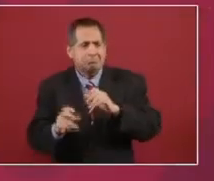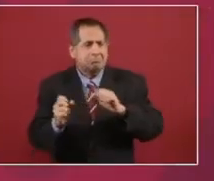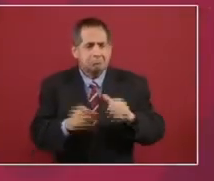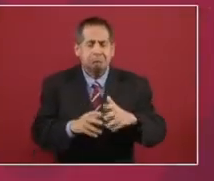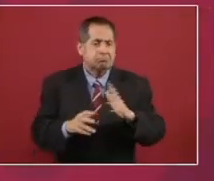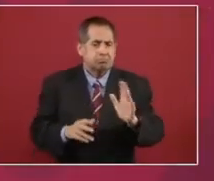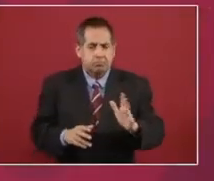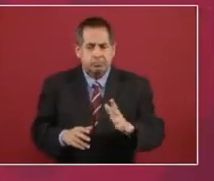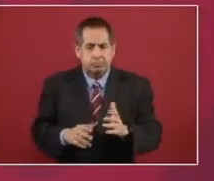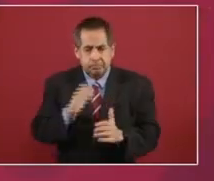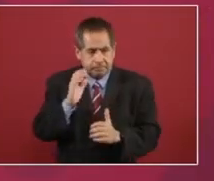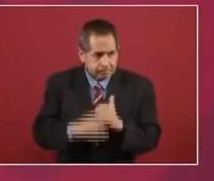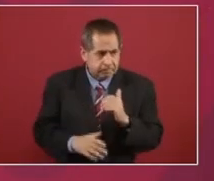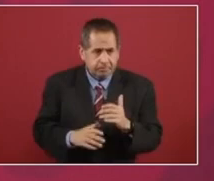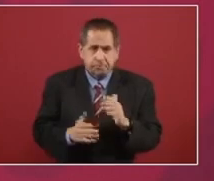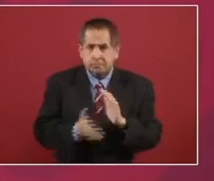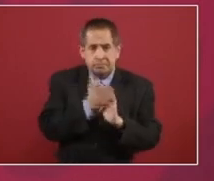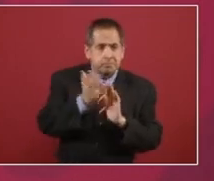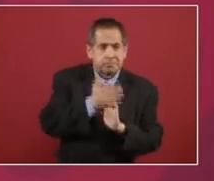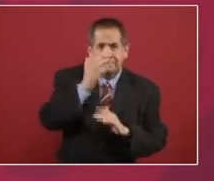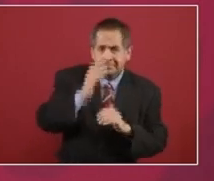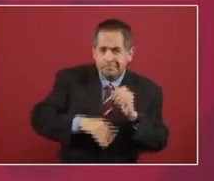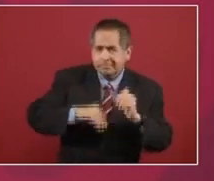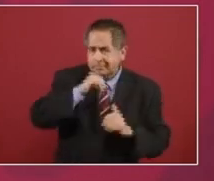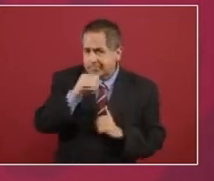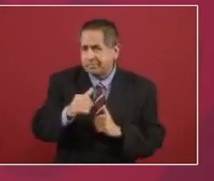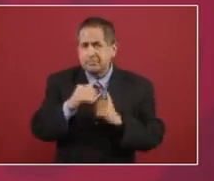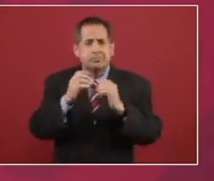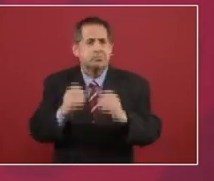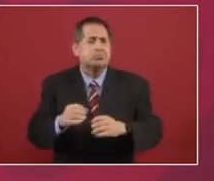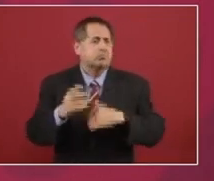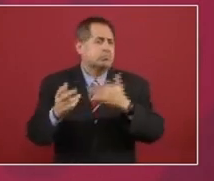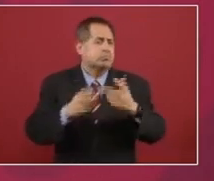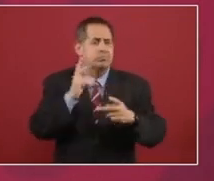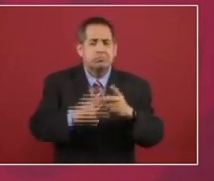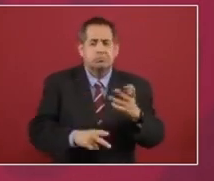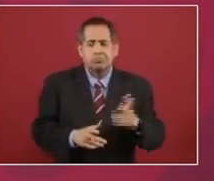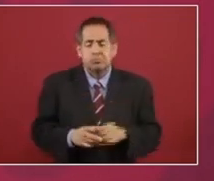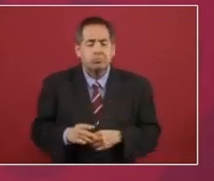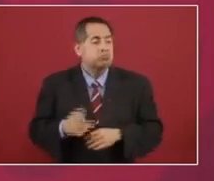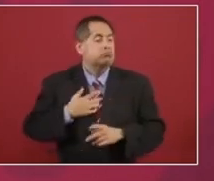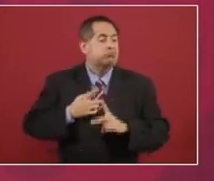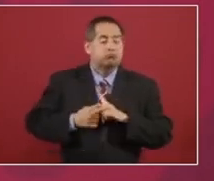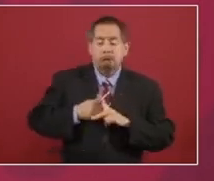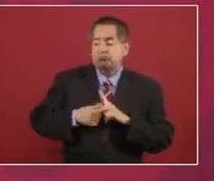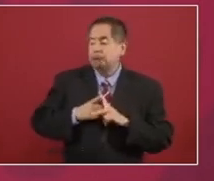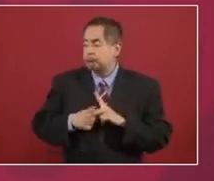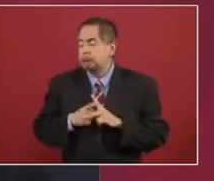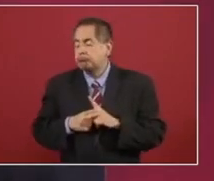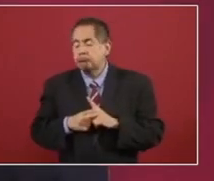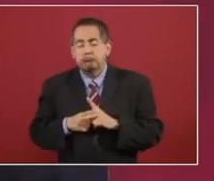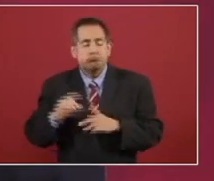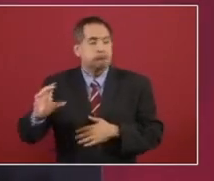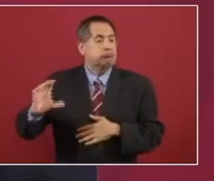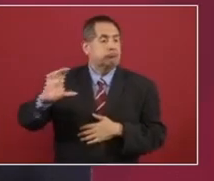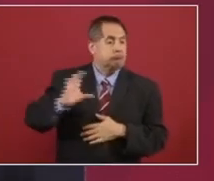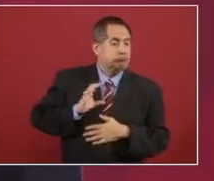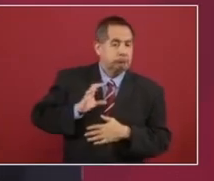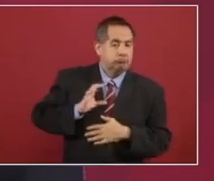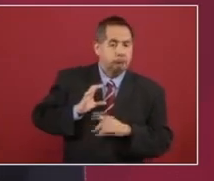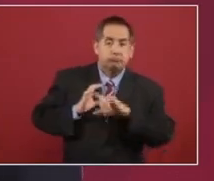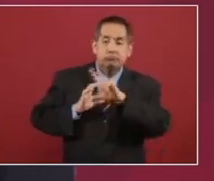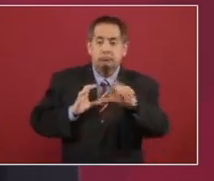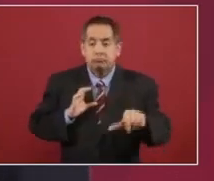mitad, inconclusas, o se hace una estimación de